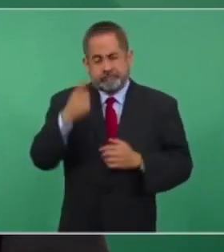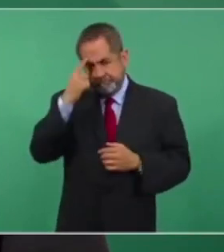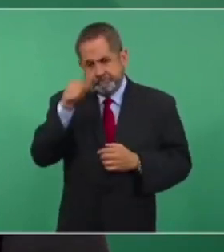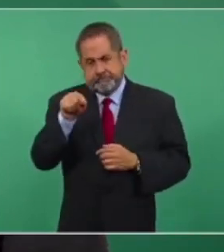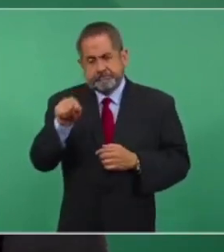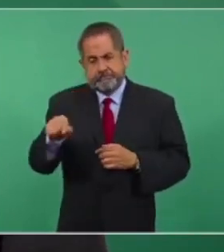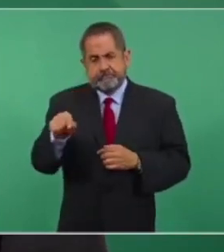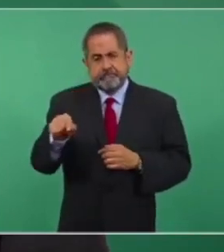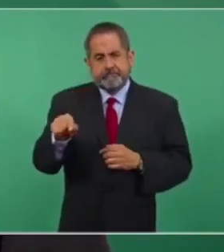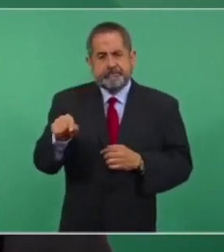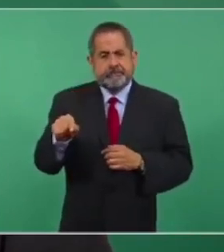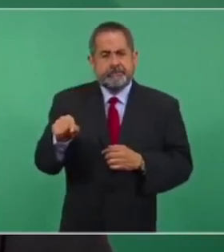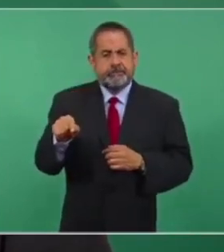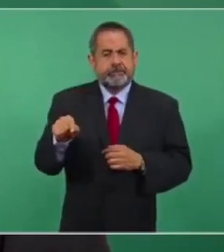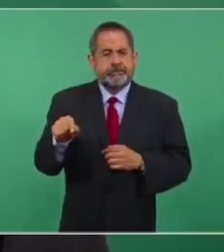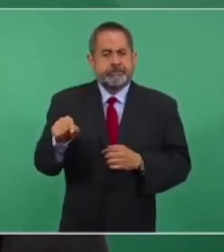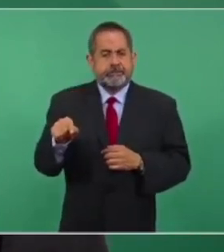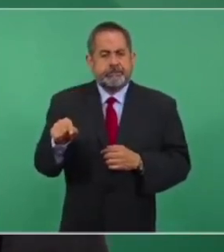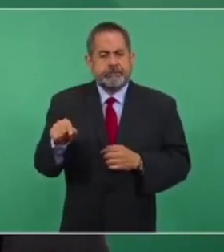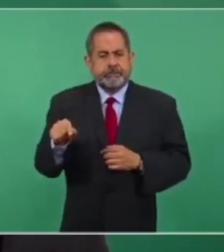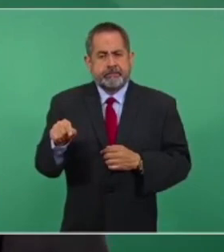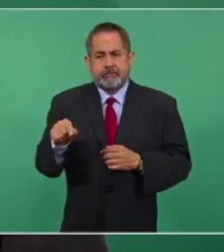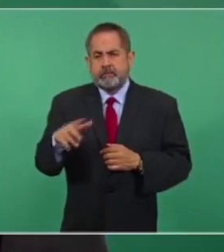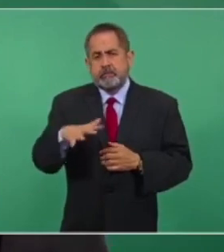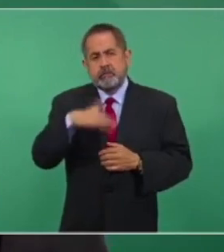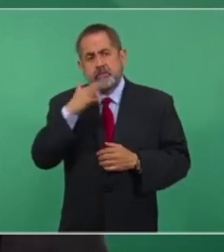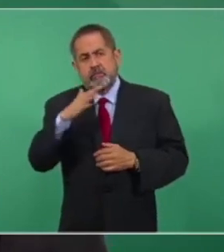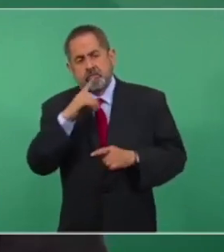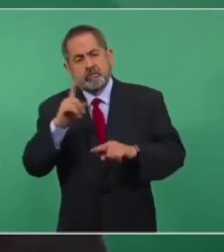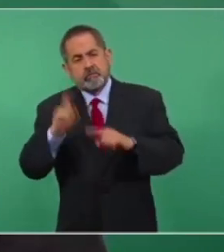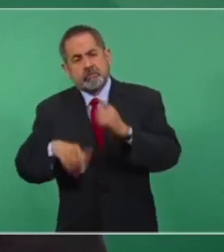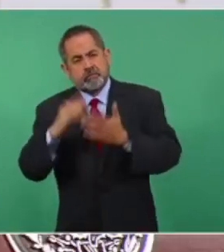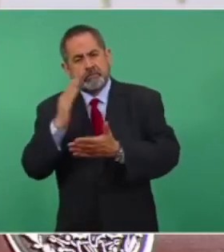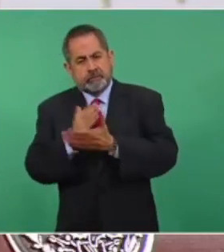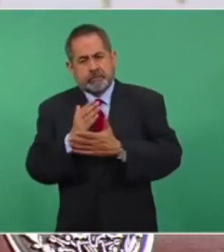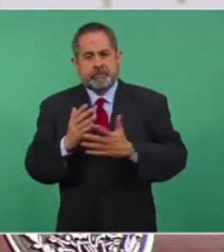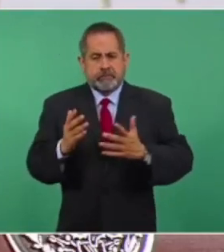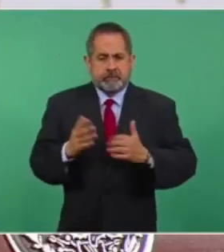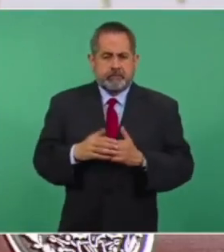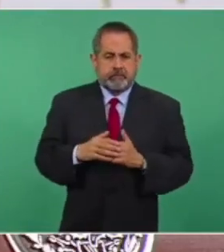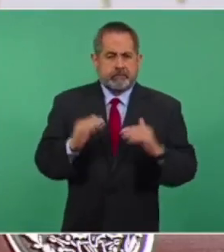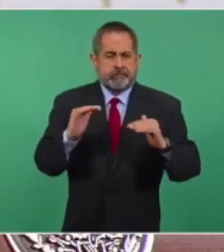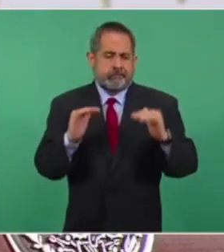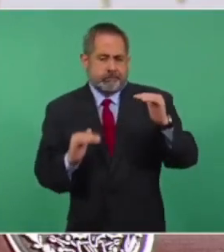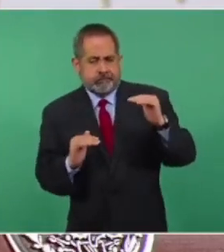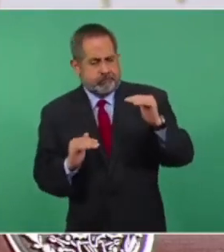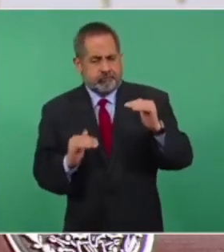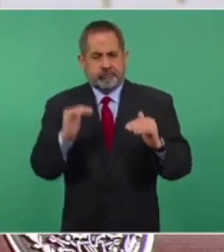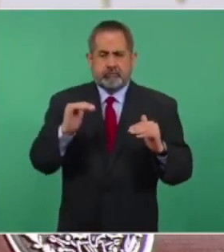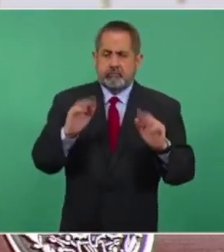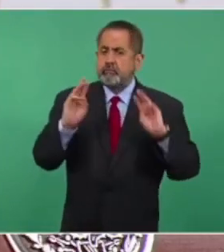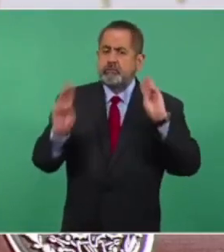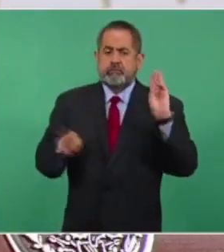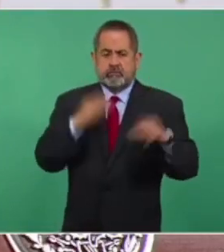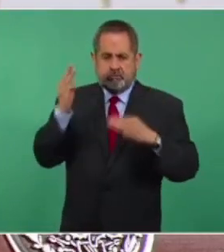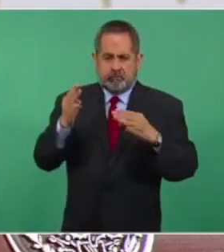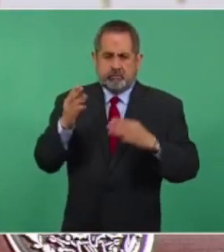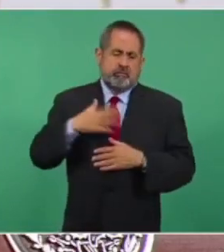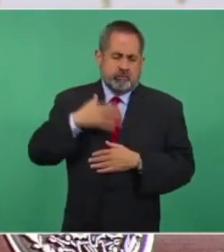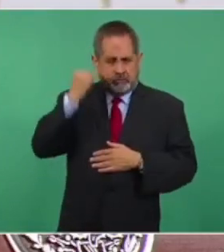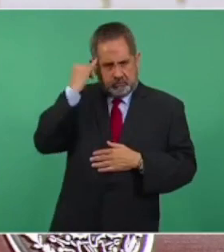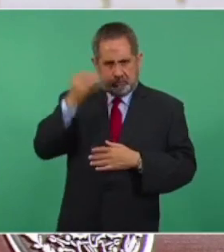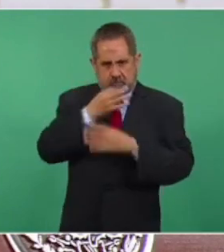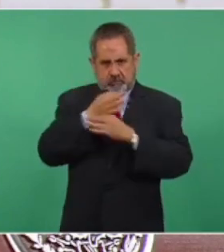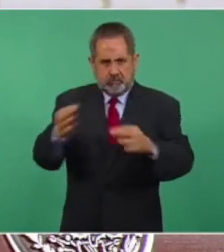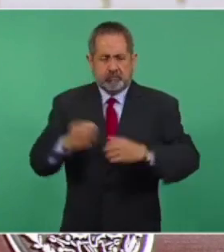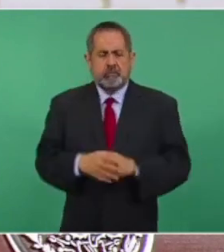para combatir la corrupción y la desigualdad en el mundo. Gracias,